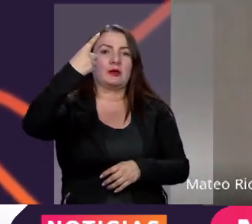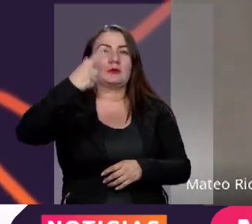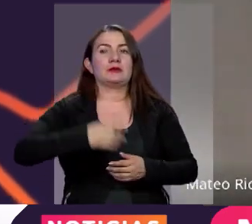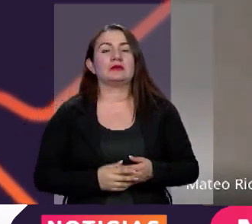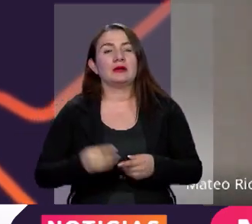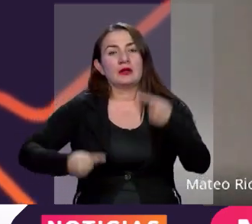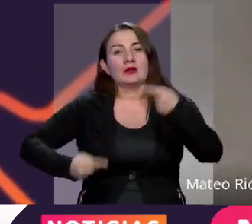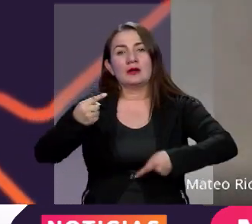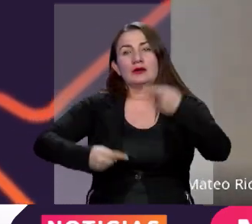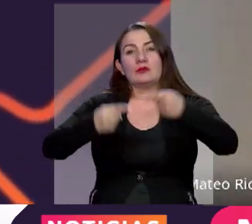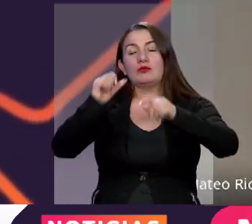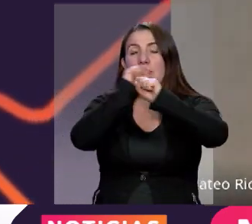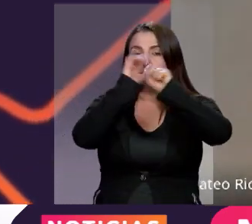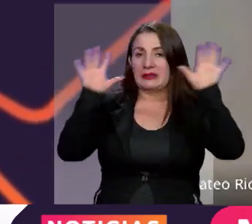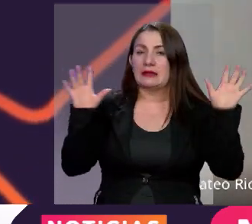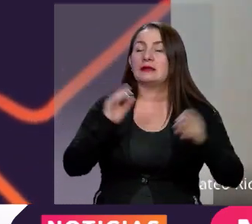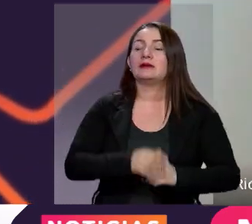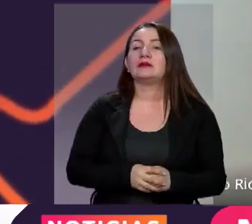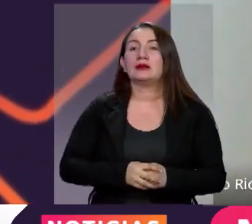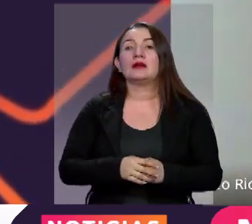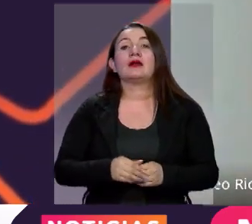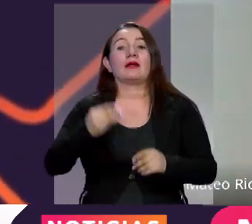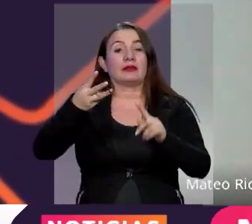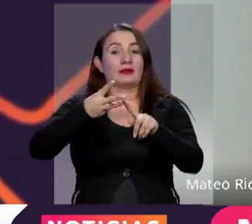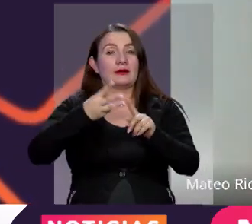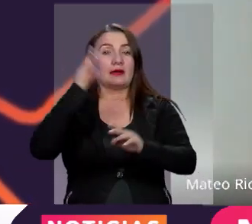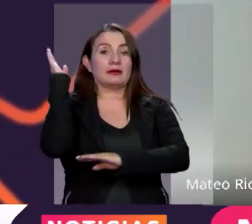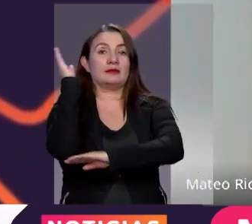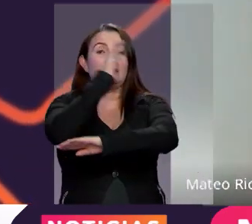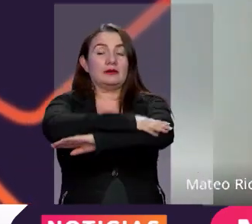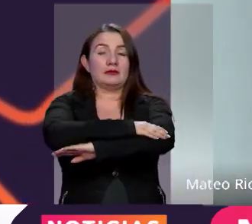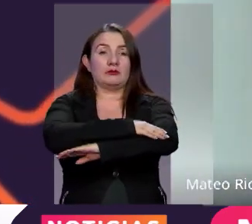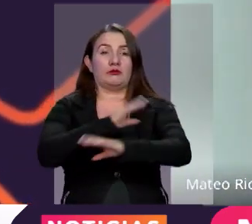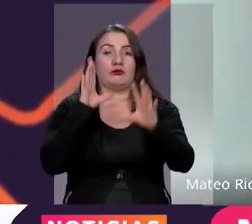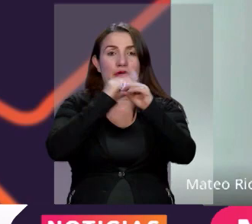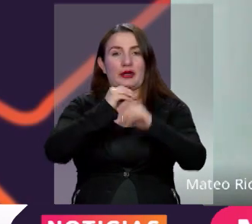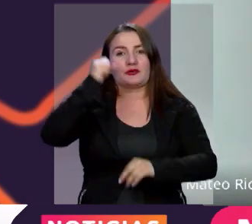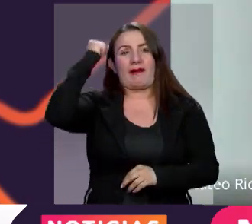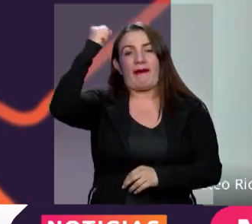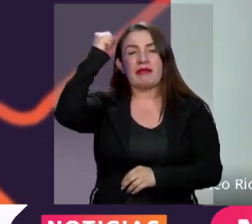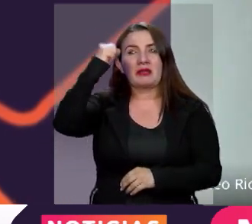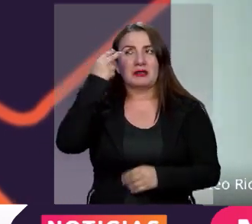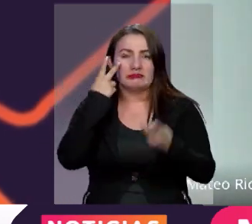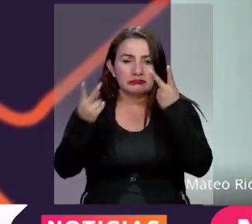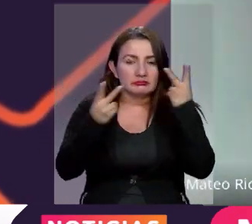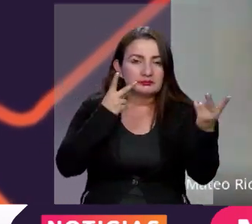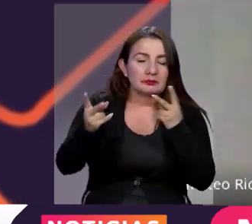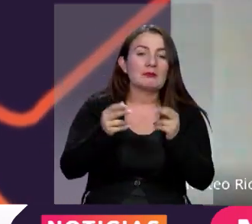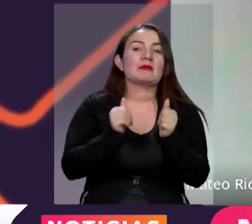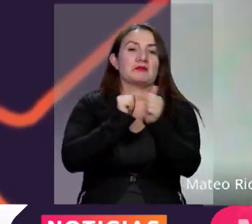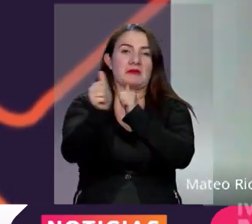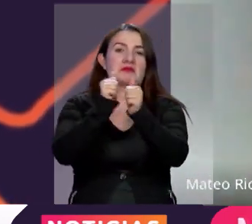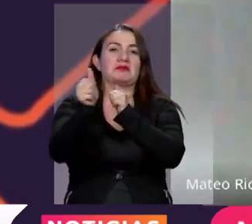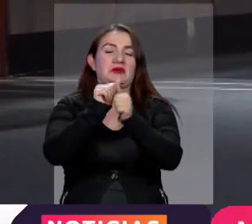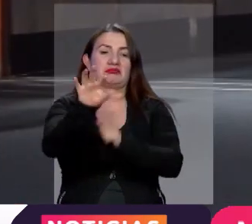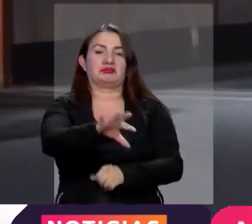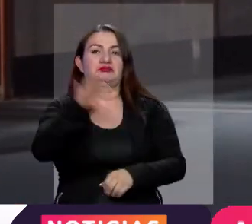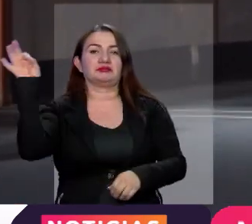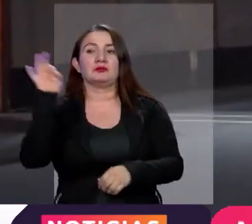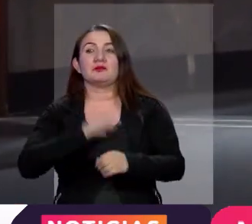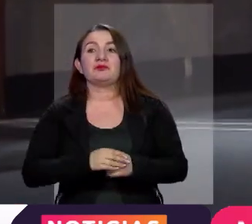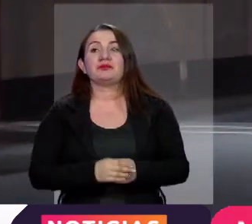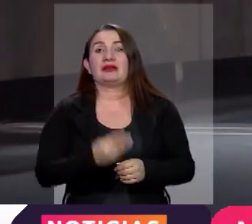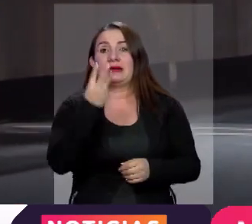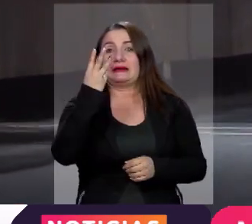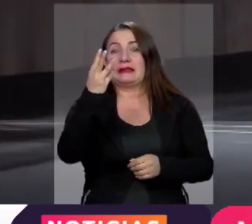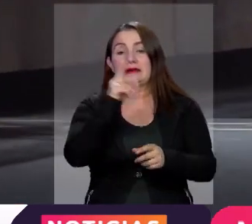gané la competencia de la mañana. Y el tercer día gané la competencia de la noche, que es lo que básicamente me clasificó al selectivo. De los